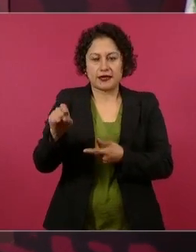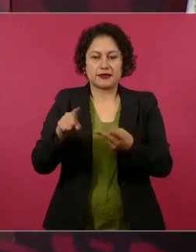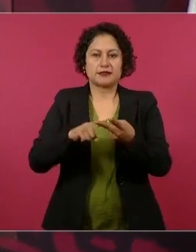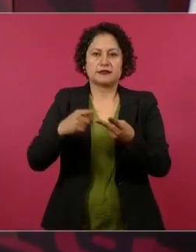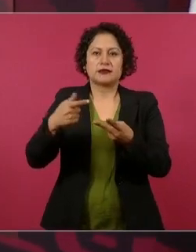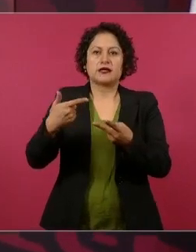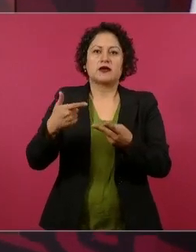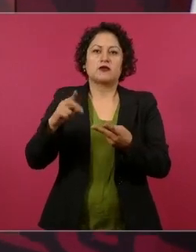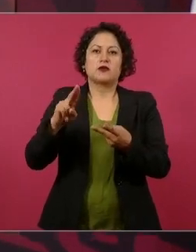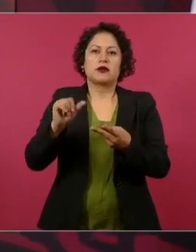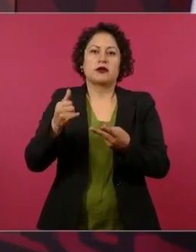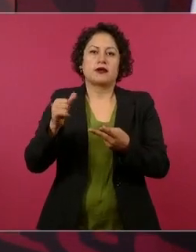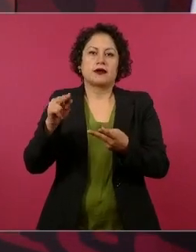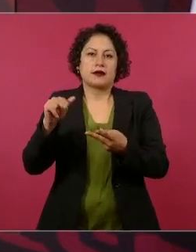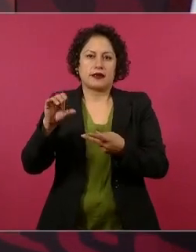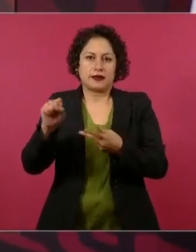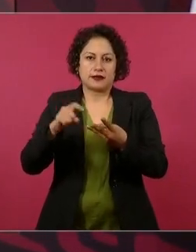guayacanes,